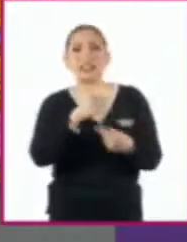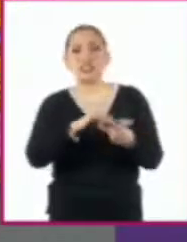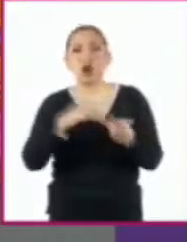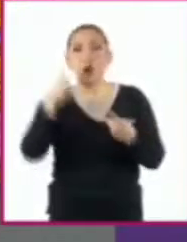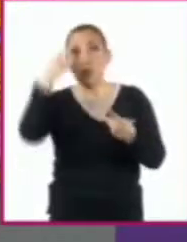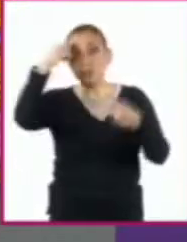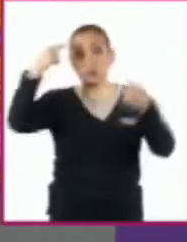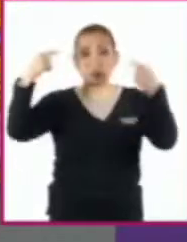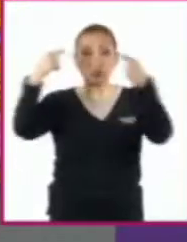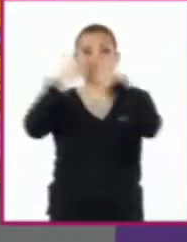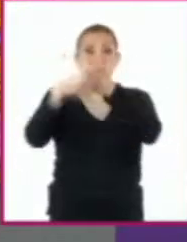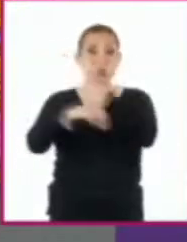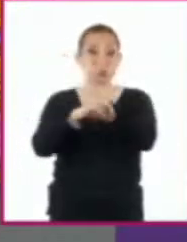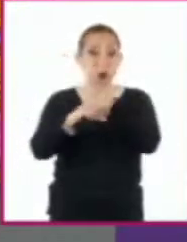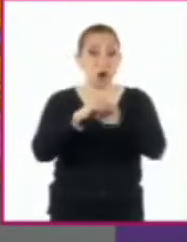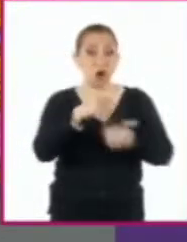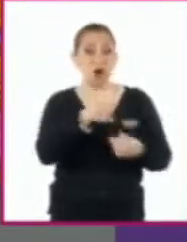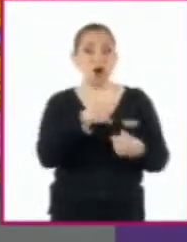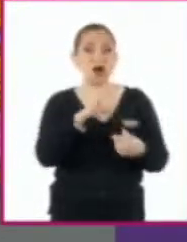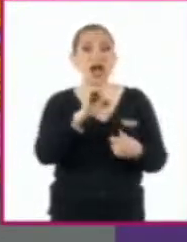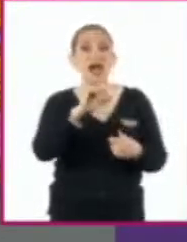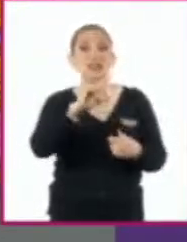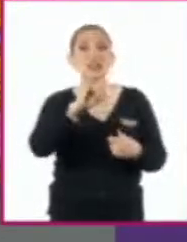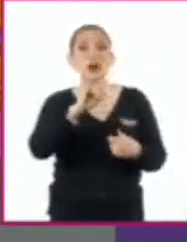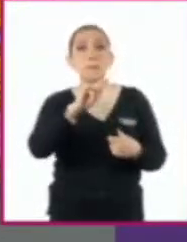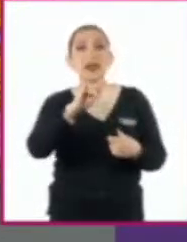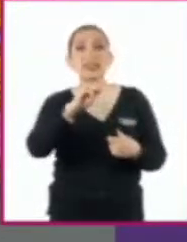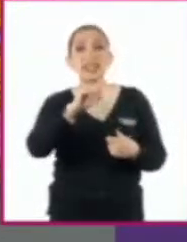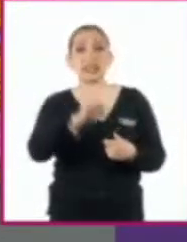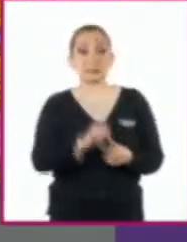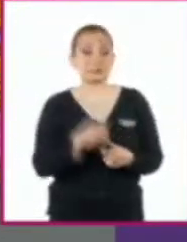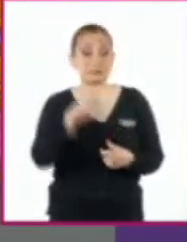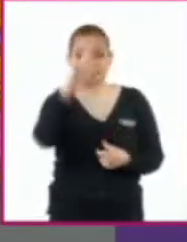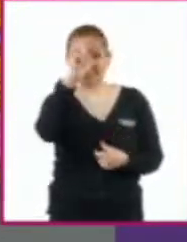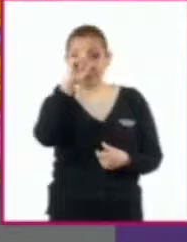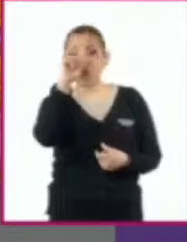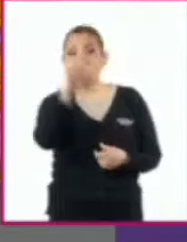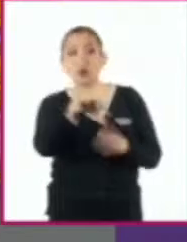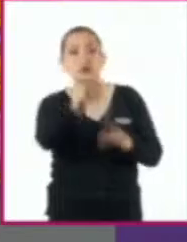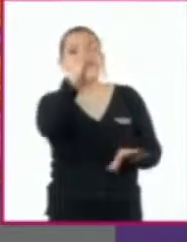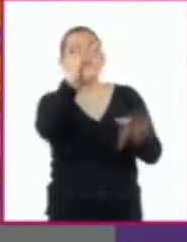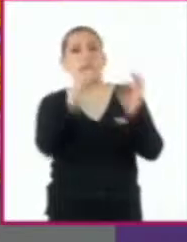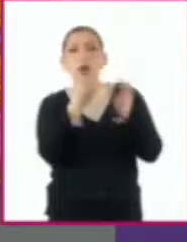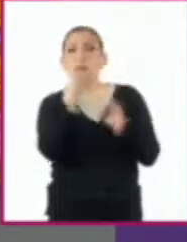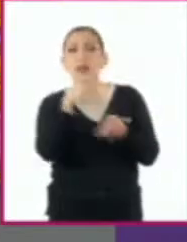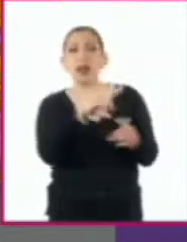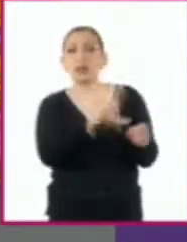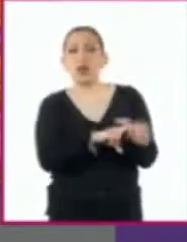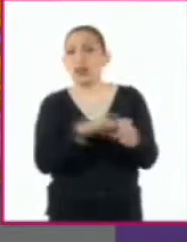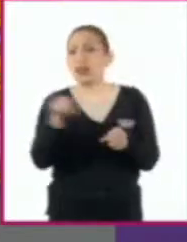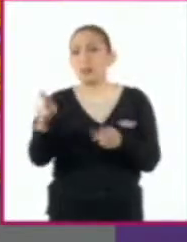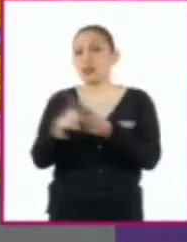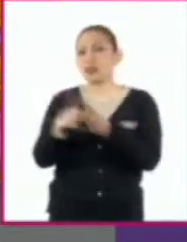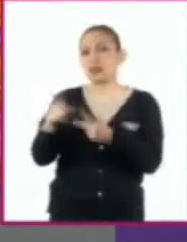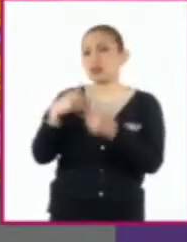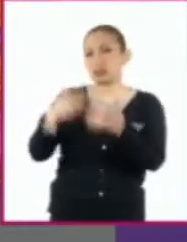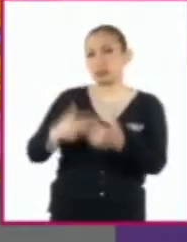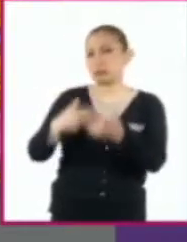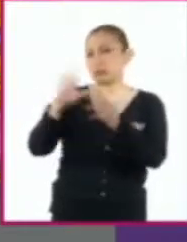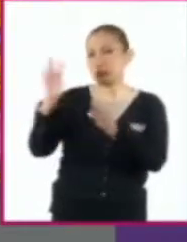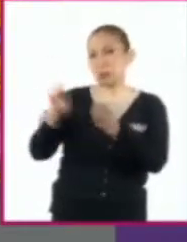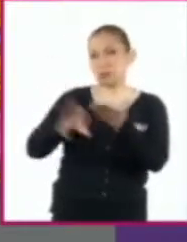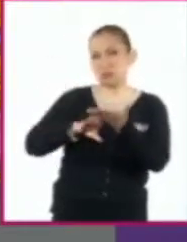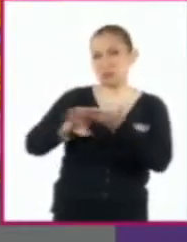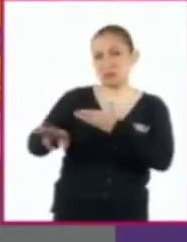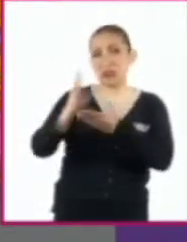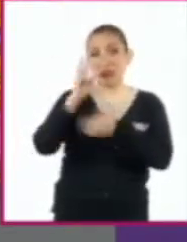accidentes cerebrovasculares y cardiopatías. Les recomendamos que elijan alimentos naturales en vez de productos procesados